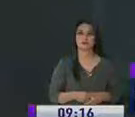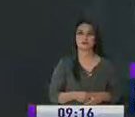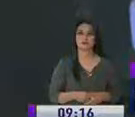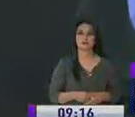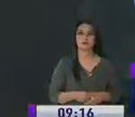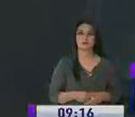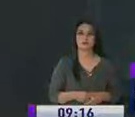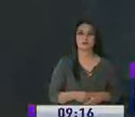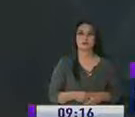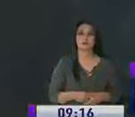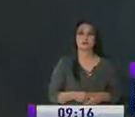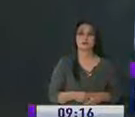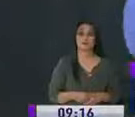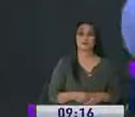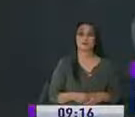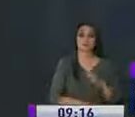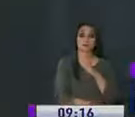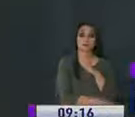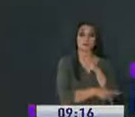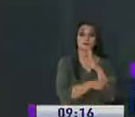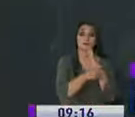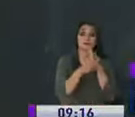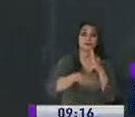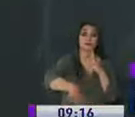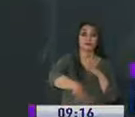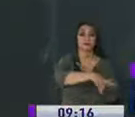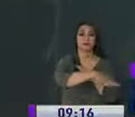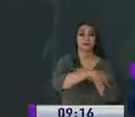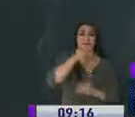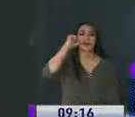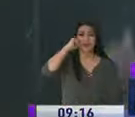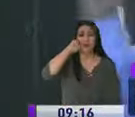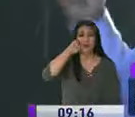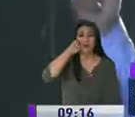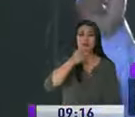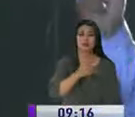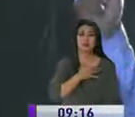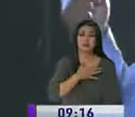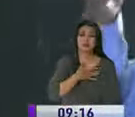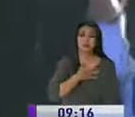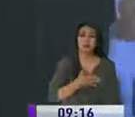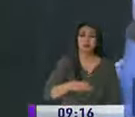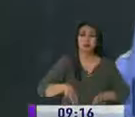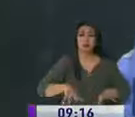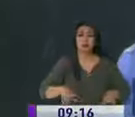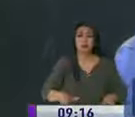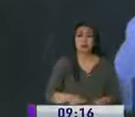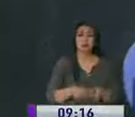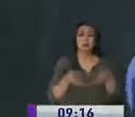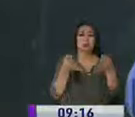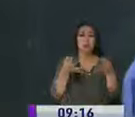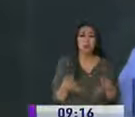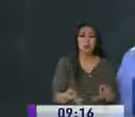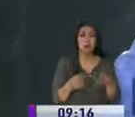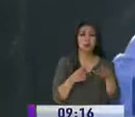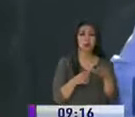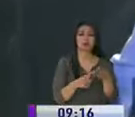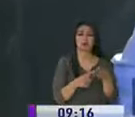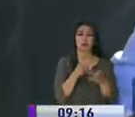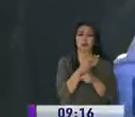Porque esa refinería nos recuerda, lastimosamente, corrupción, incumplimiento,